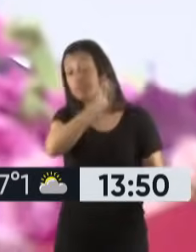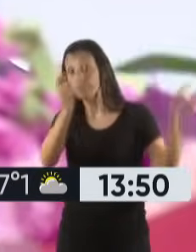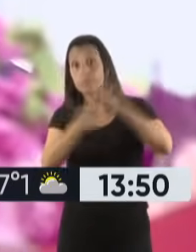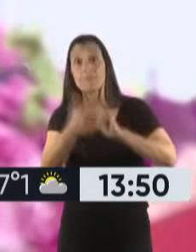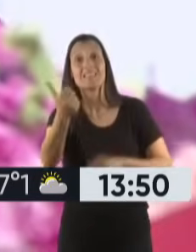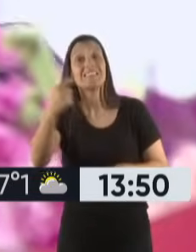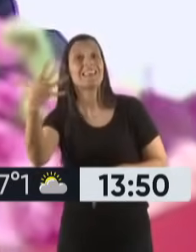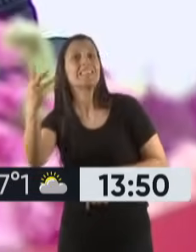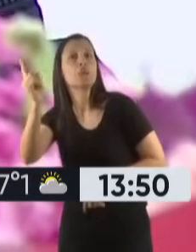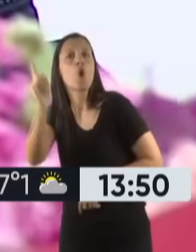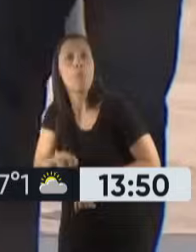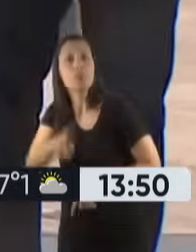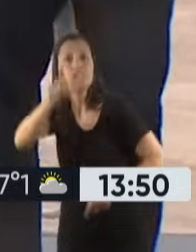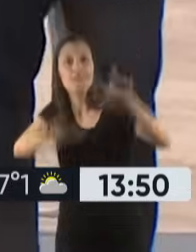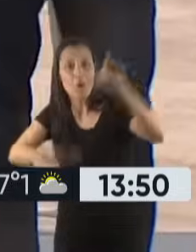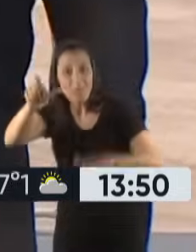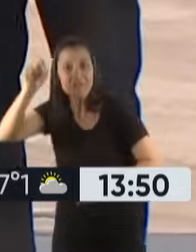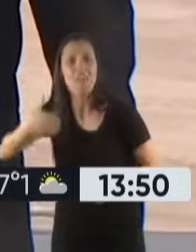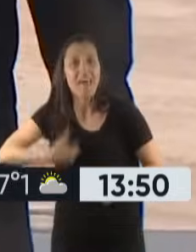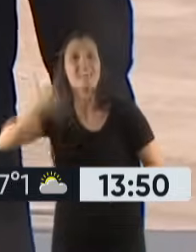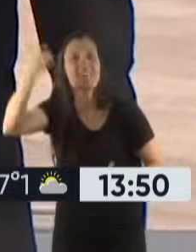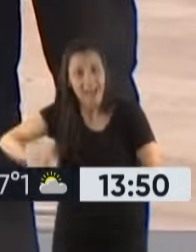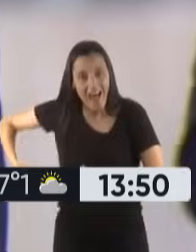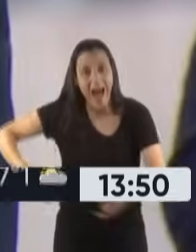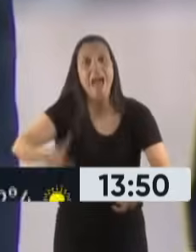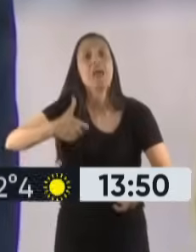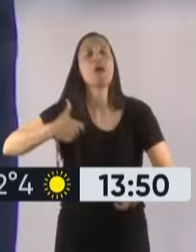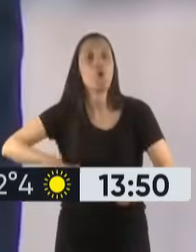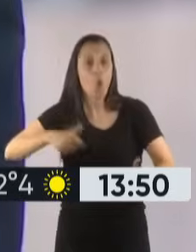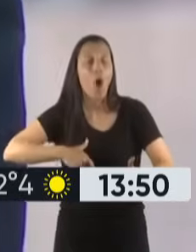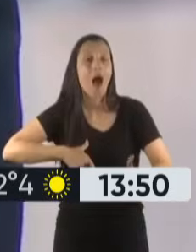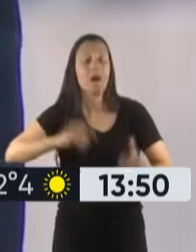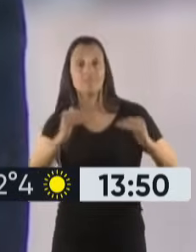el 65% de los argentinos tienen cloacas.